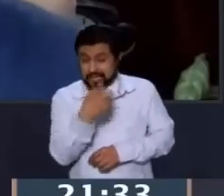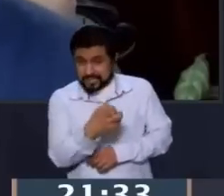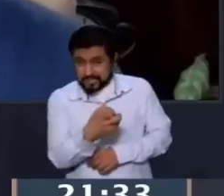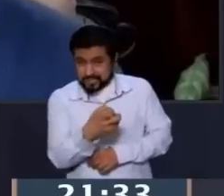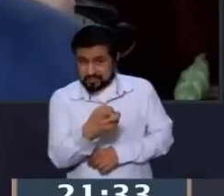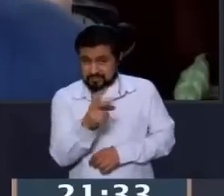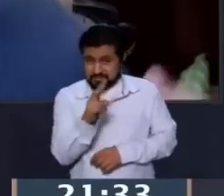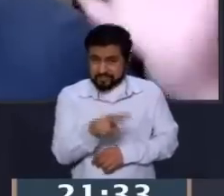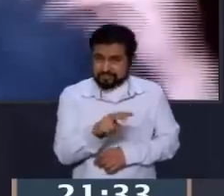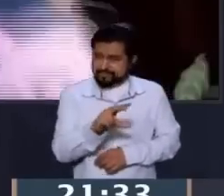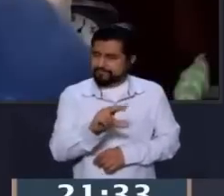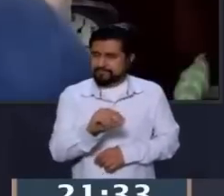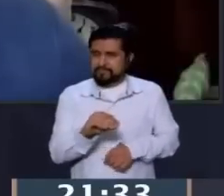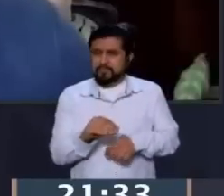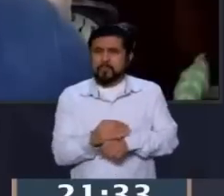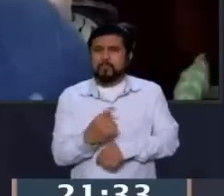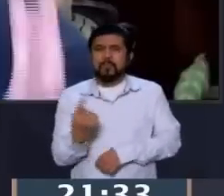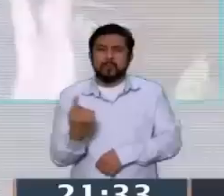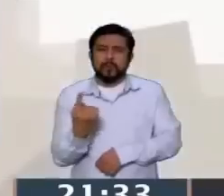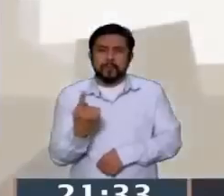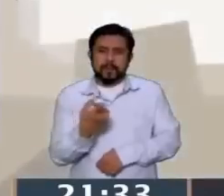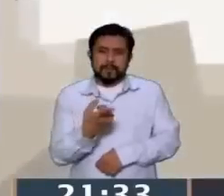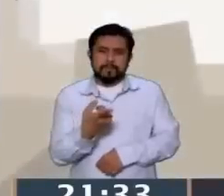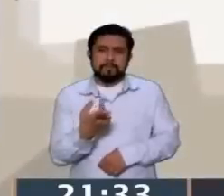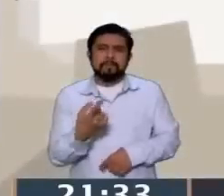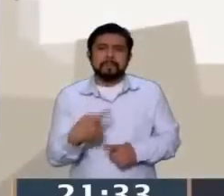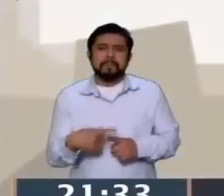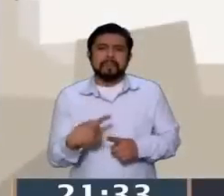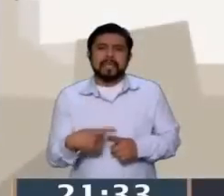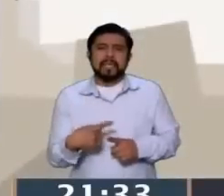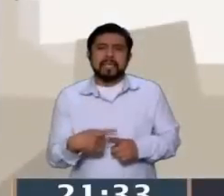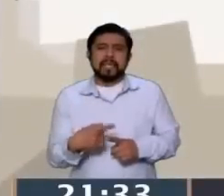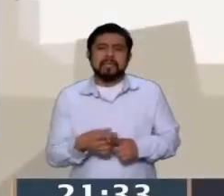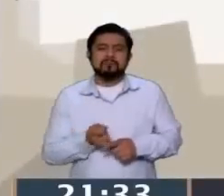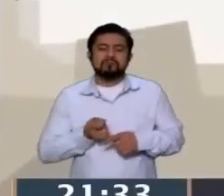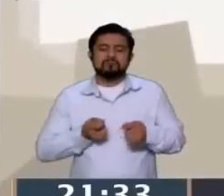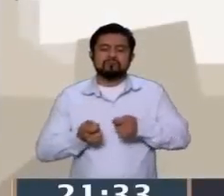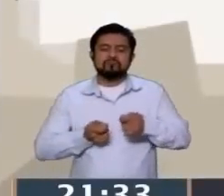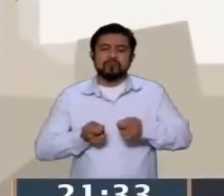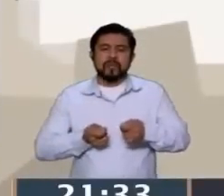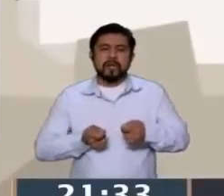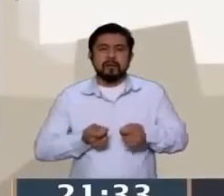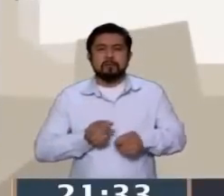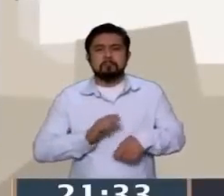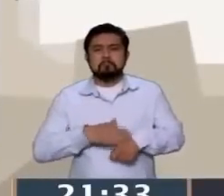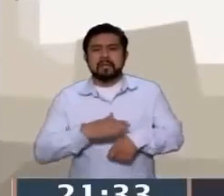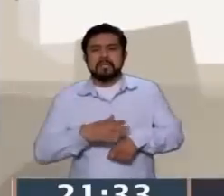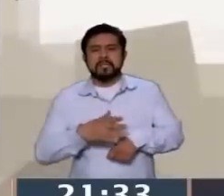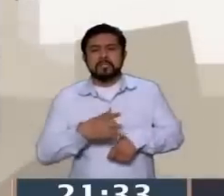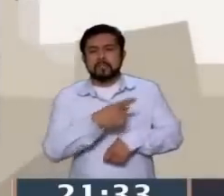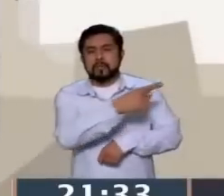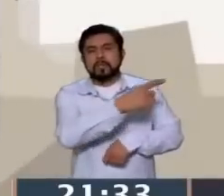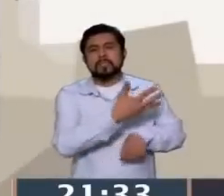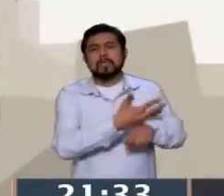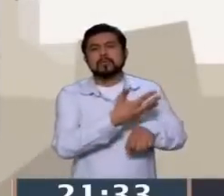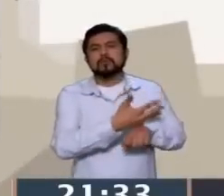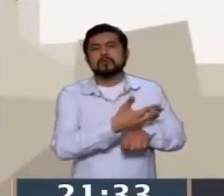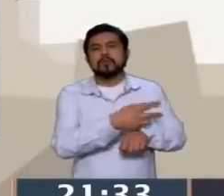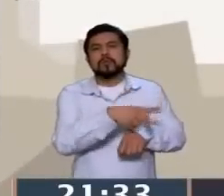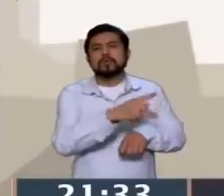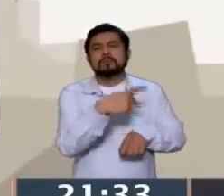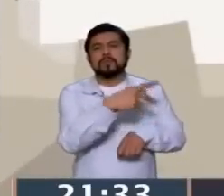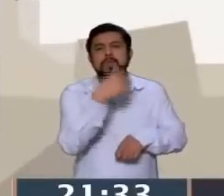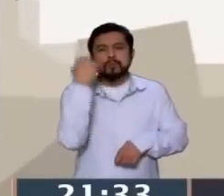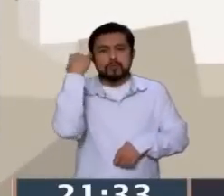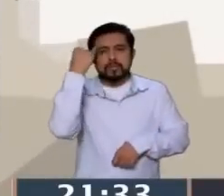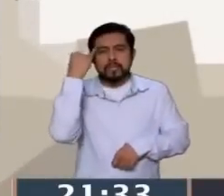plazo porque los actores en contienda sobre todo quien tiene la batuta en este momento que es Estados Unidos ven el mundo desde la teoría realista